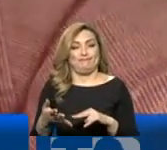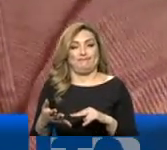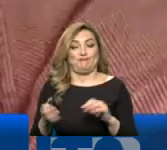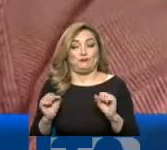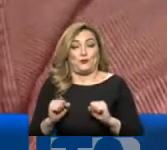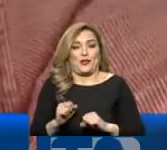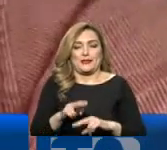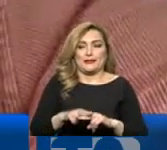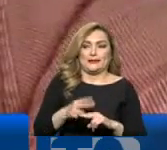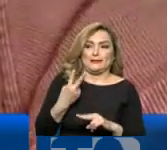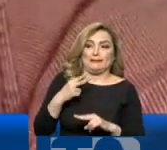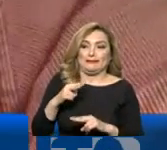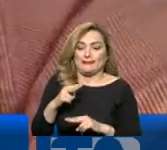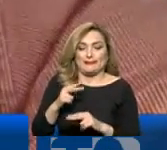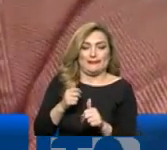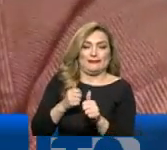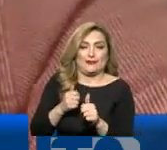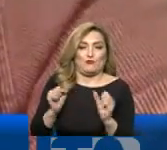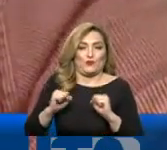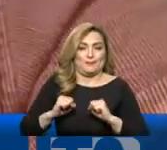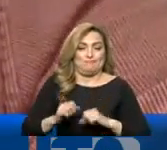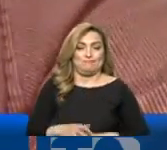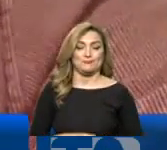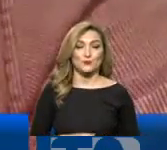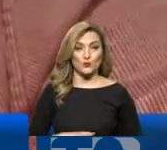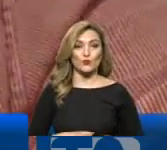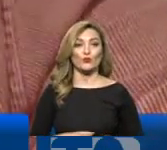pasar. Eso te puede suceder.